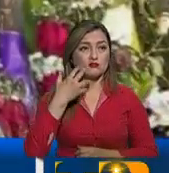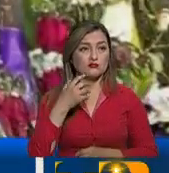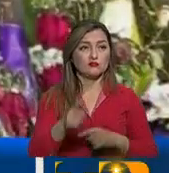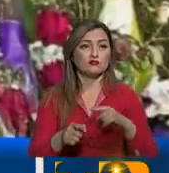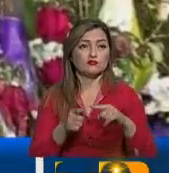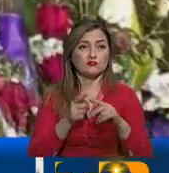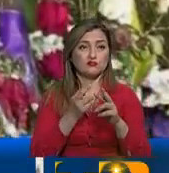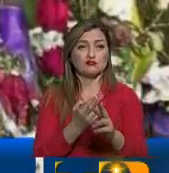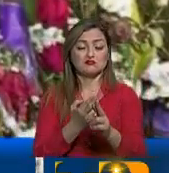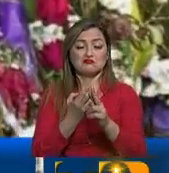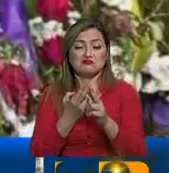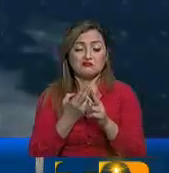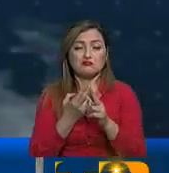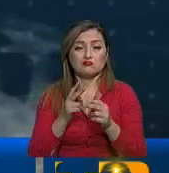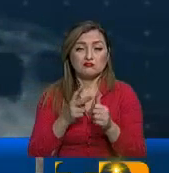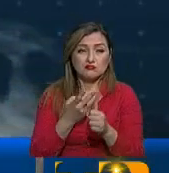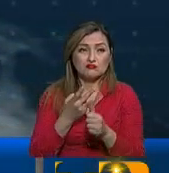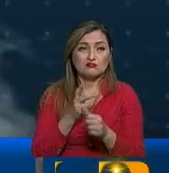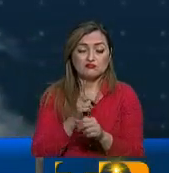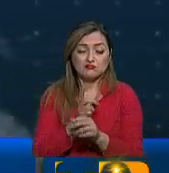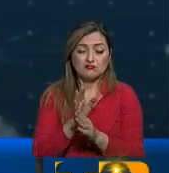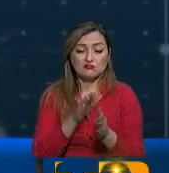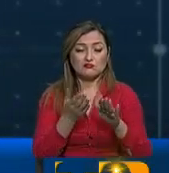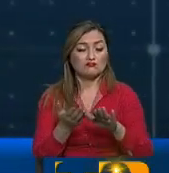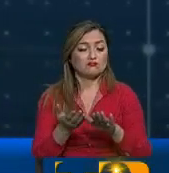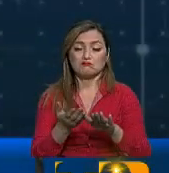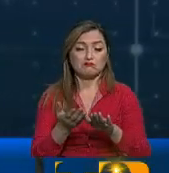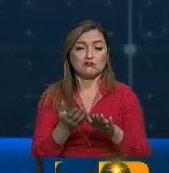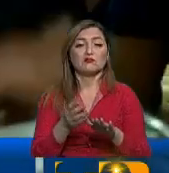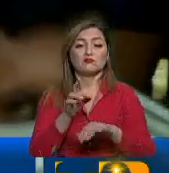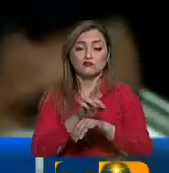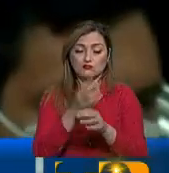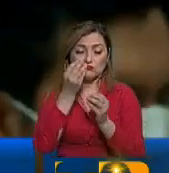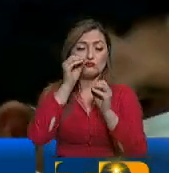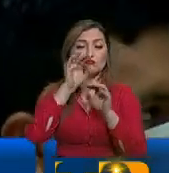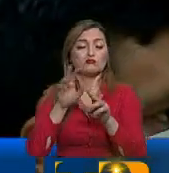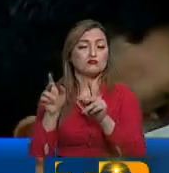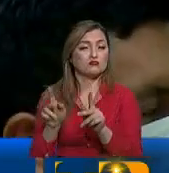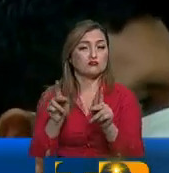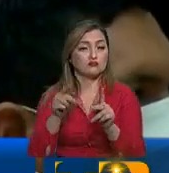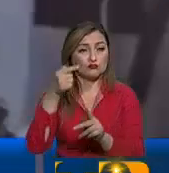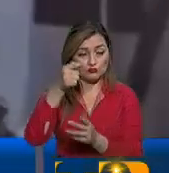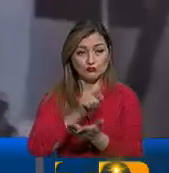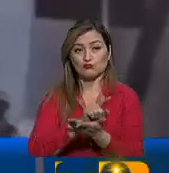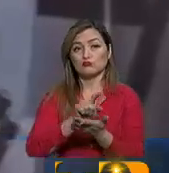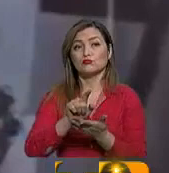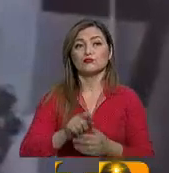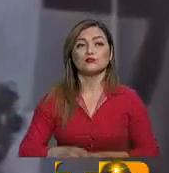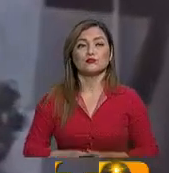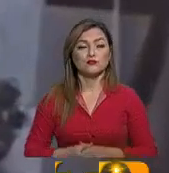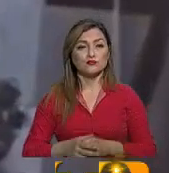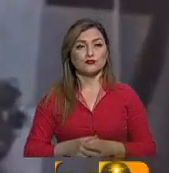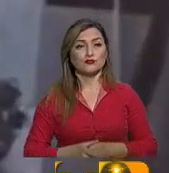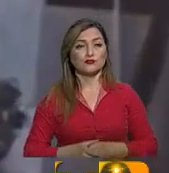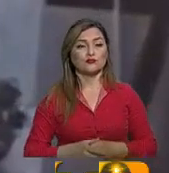conocer los resultados de esta segunda autopsia tentativamente el informe de los médicos estaría listo para la próxima semana alberto